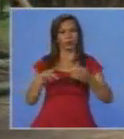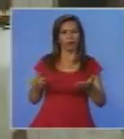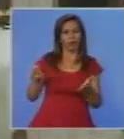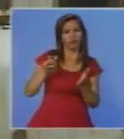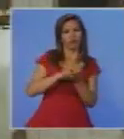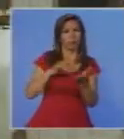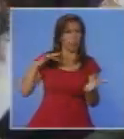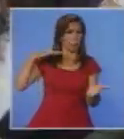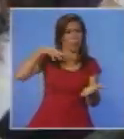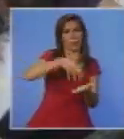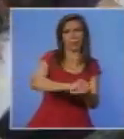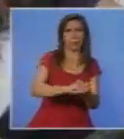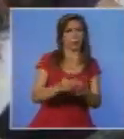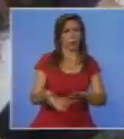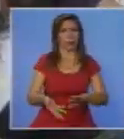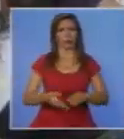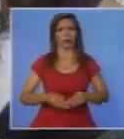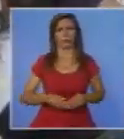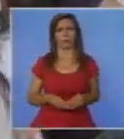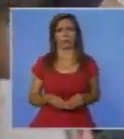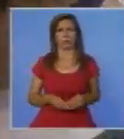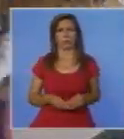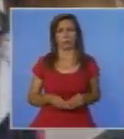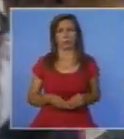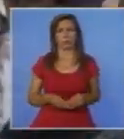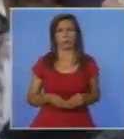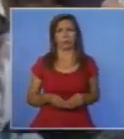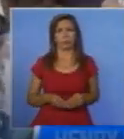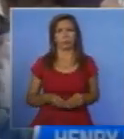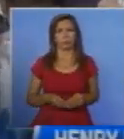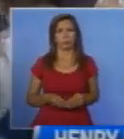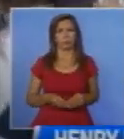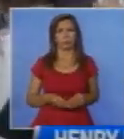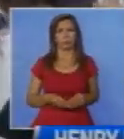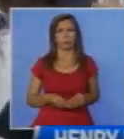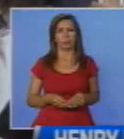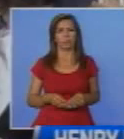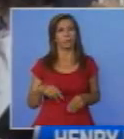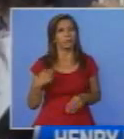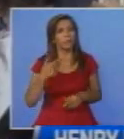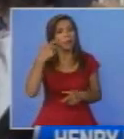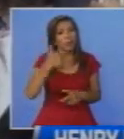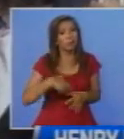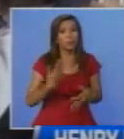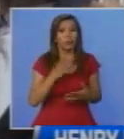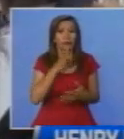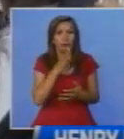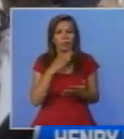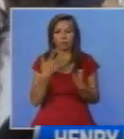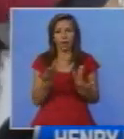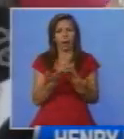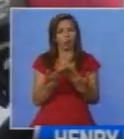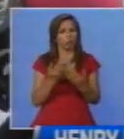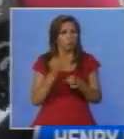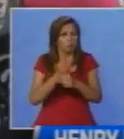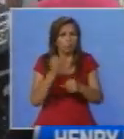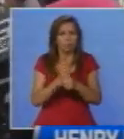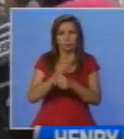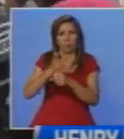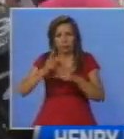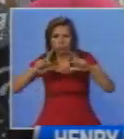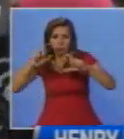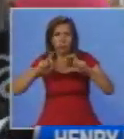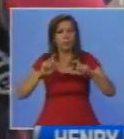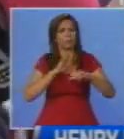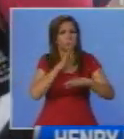en su territorio. Esta profesión realmente es muy riesgosa en todos los ámbitos, tanto para un reportero, un camarógrafo. Hoy nos tocó un